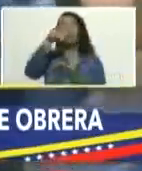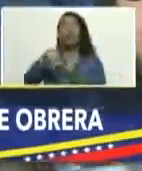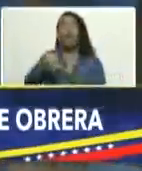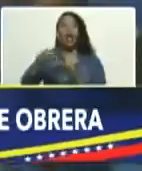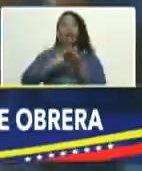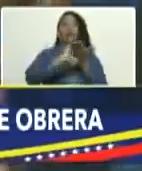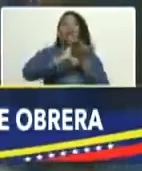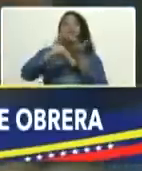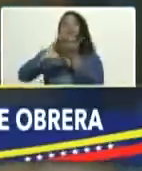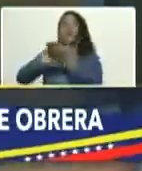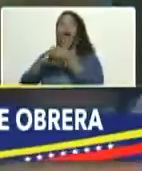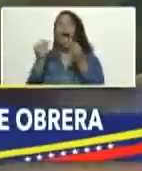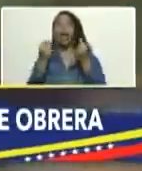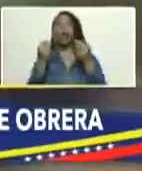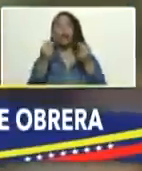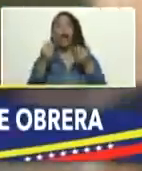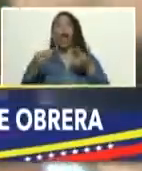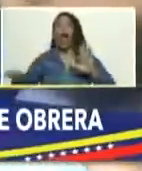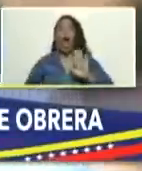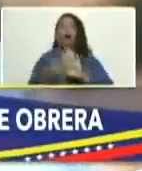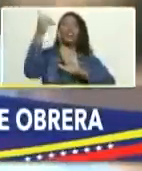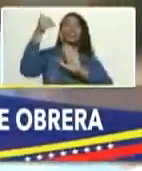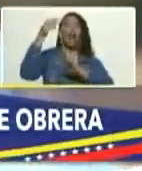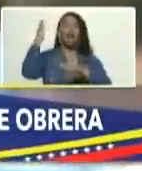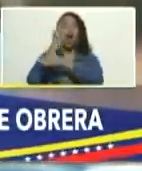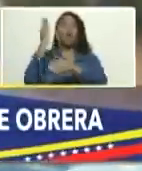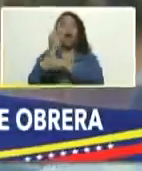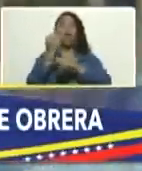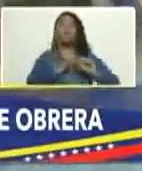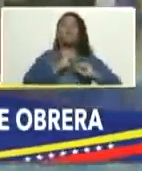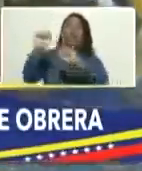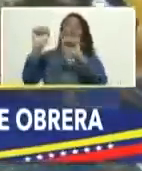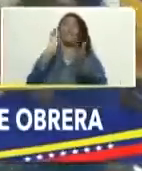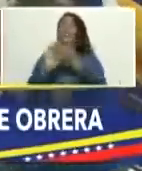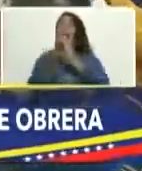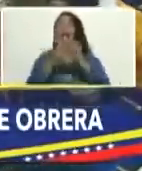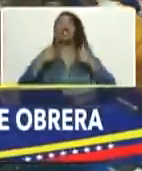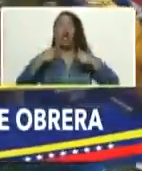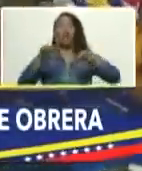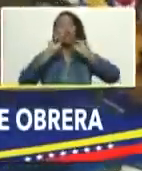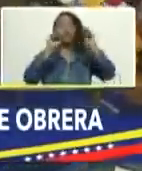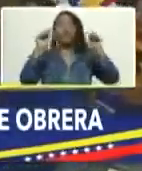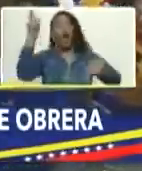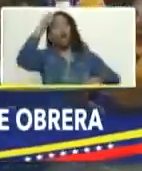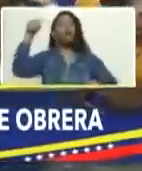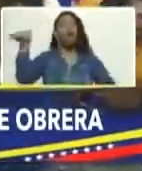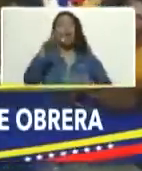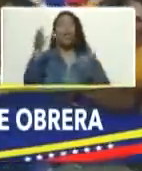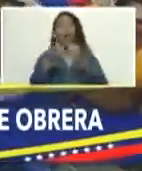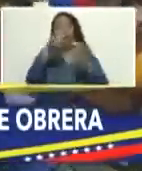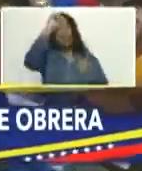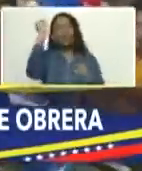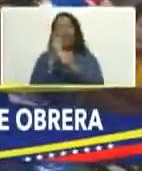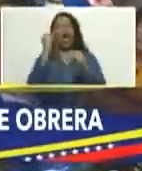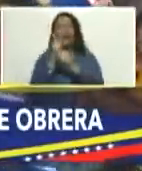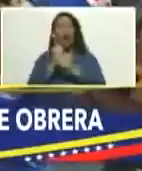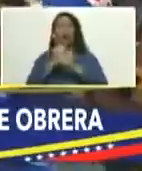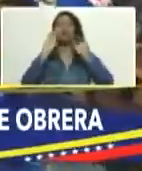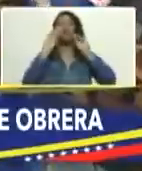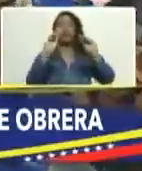recuperación económica y en contra de las sanciones criminales. Llamo a la clase obrera y al pueblo. ¡Alerta,